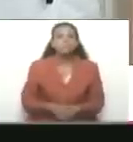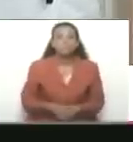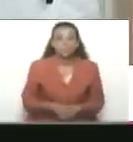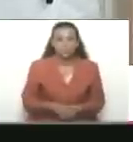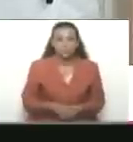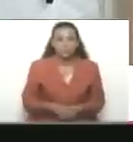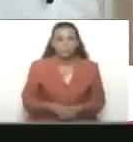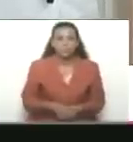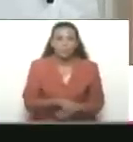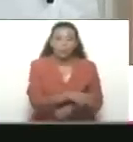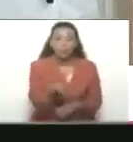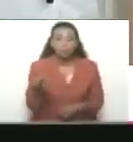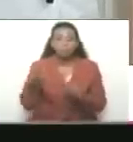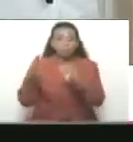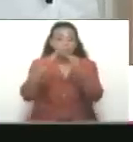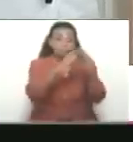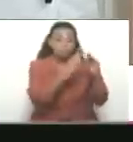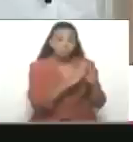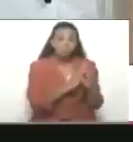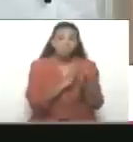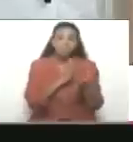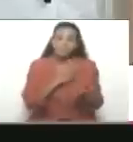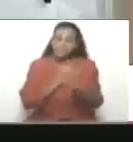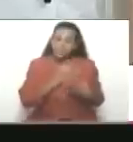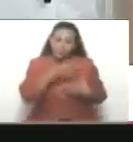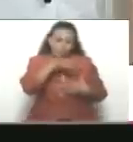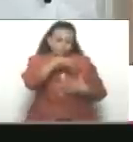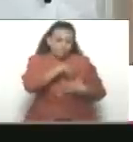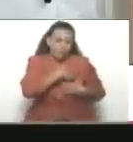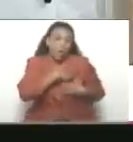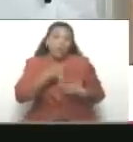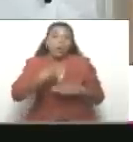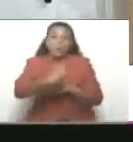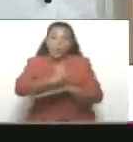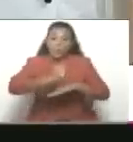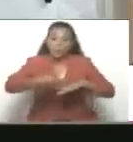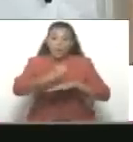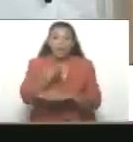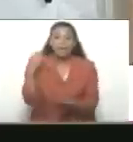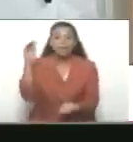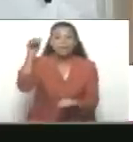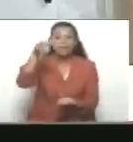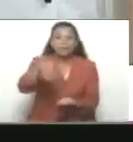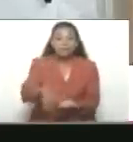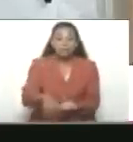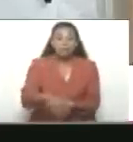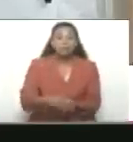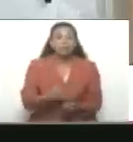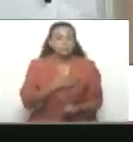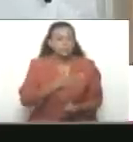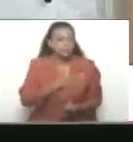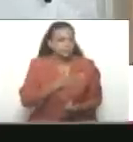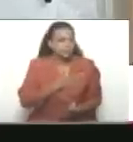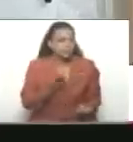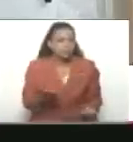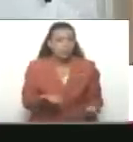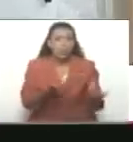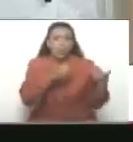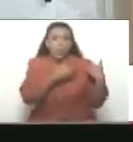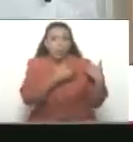como son nuestras viviendas y desde mi corazón como gobernadora de este estado que